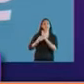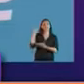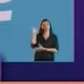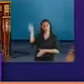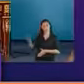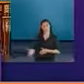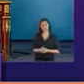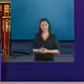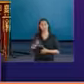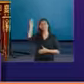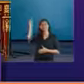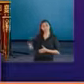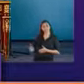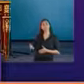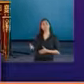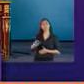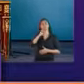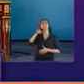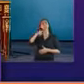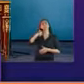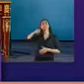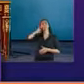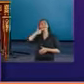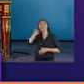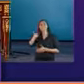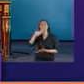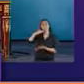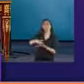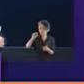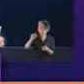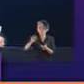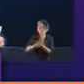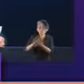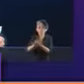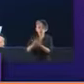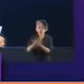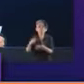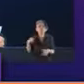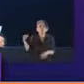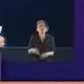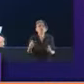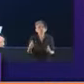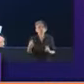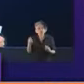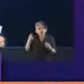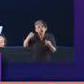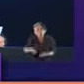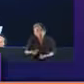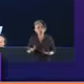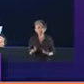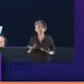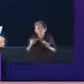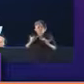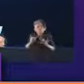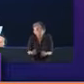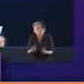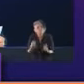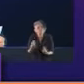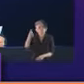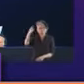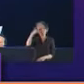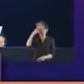que podamos seguir siendo un país agroexportador, además de abastecer la mesa de los argentinos, ¿no?